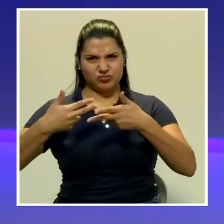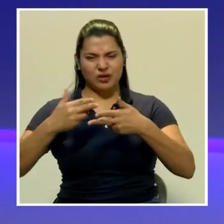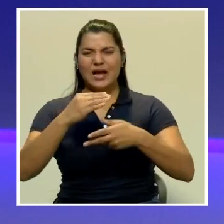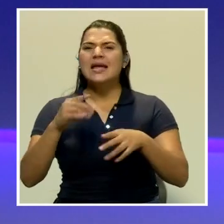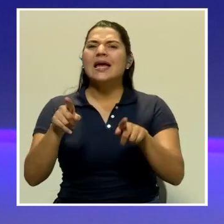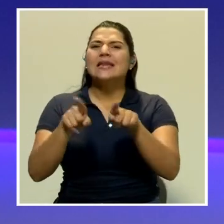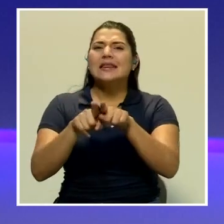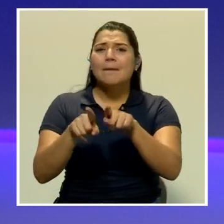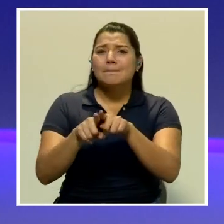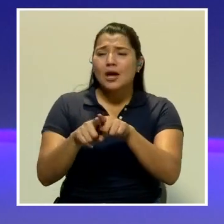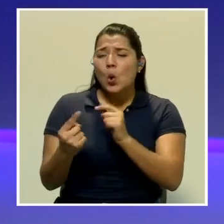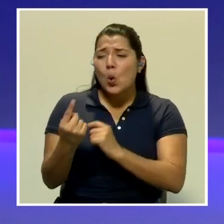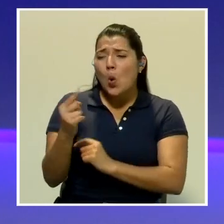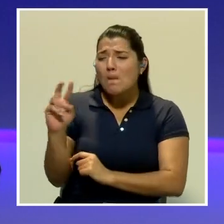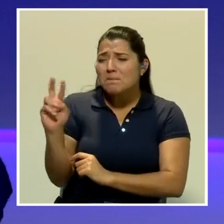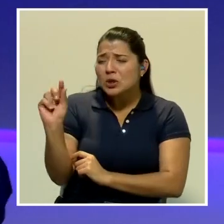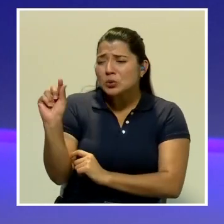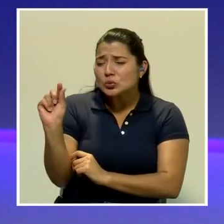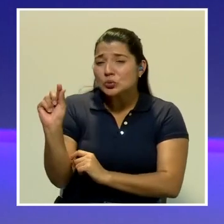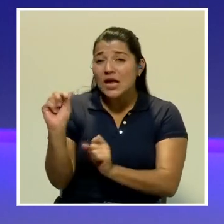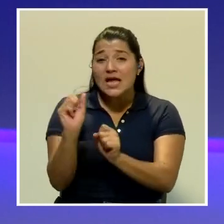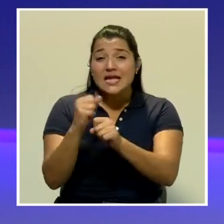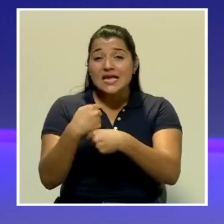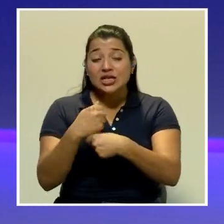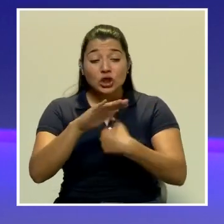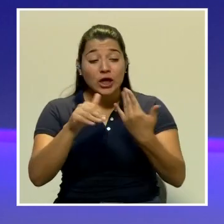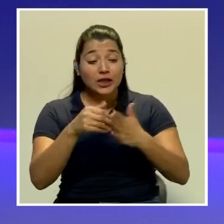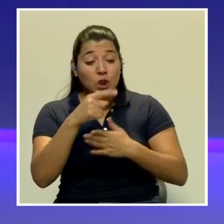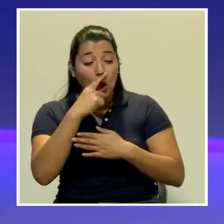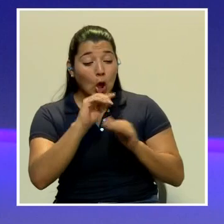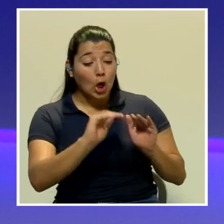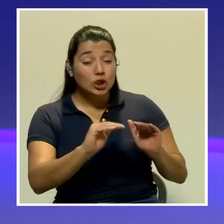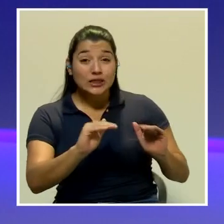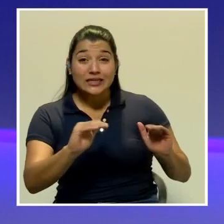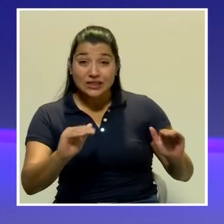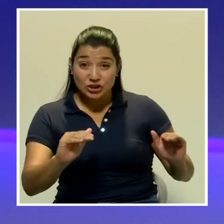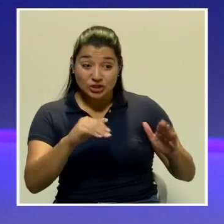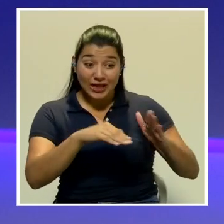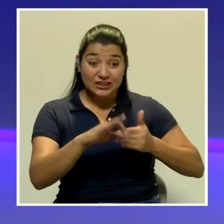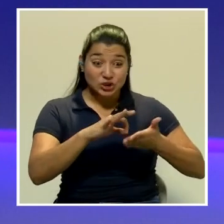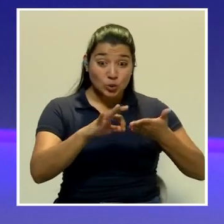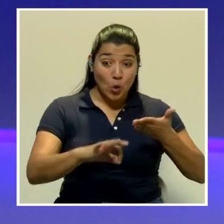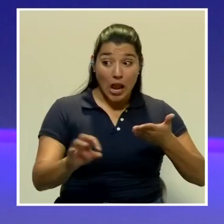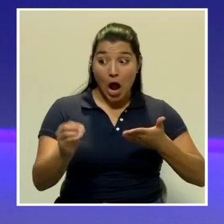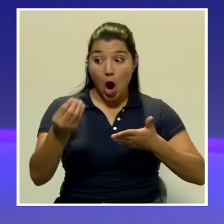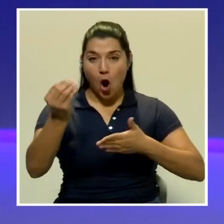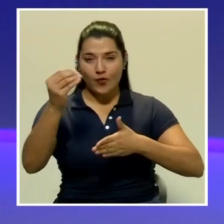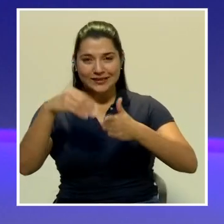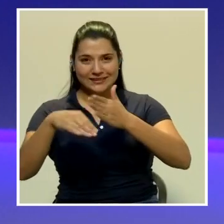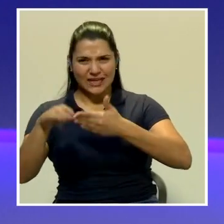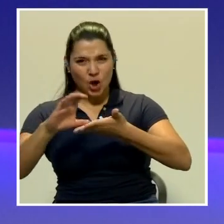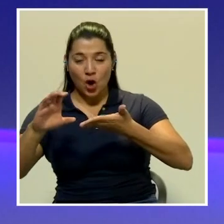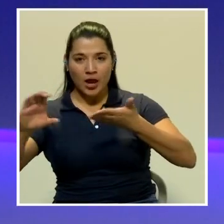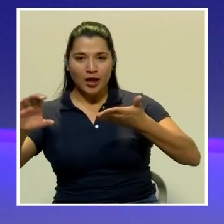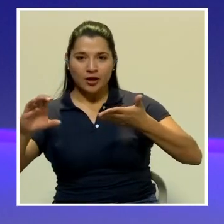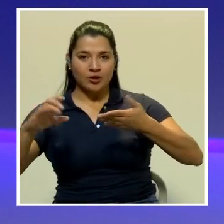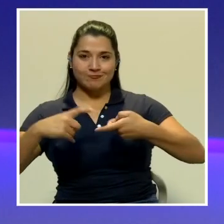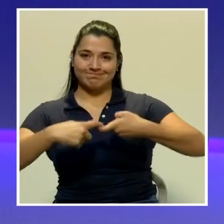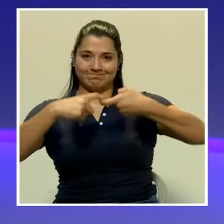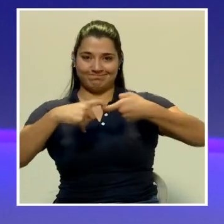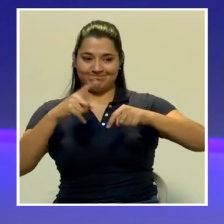virus minúsculo sacó a todos los niños de las escuelas y los colegios. Las consecuencias